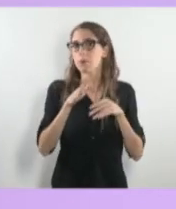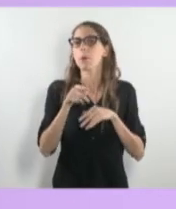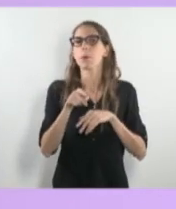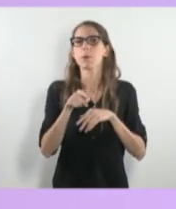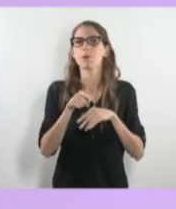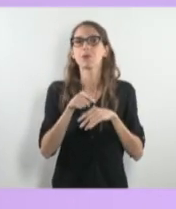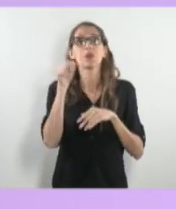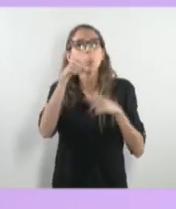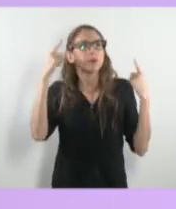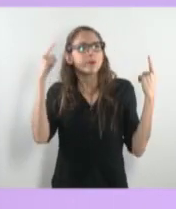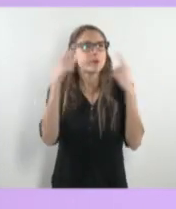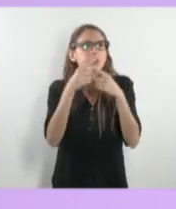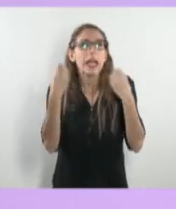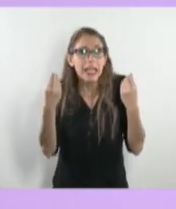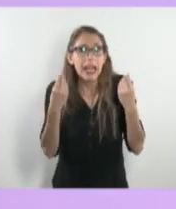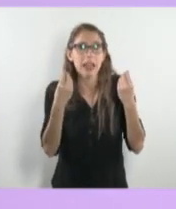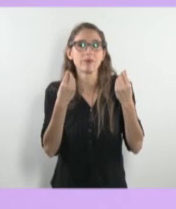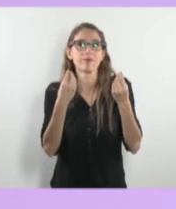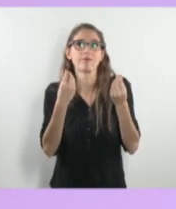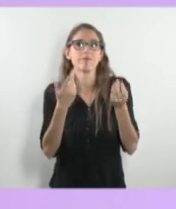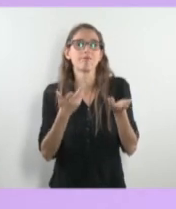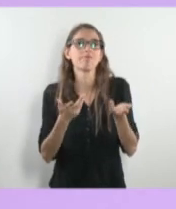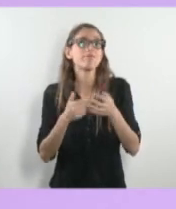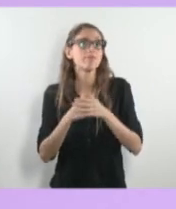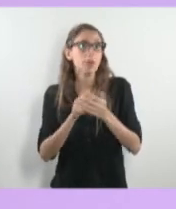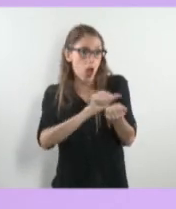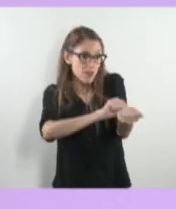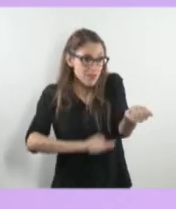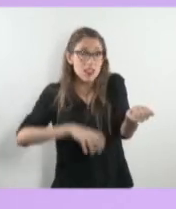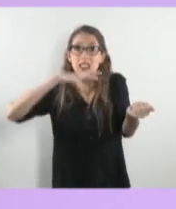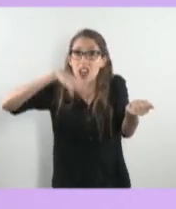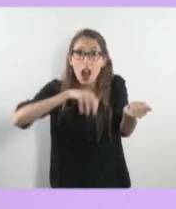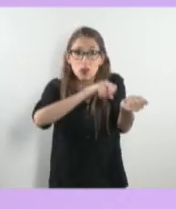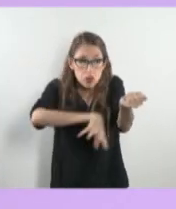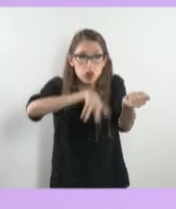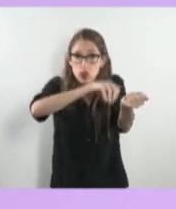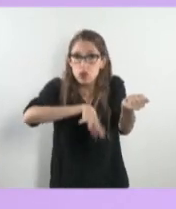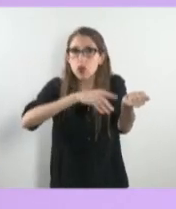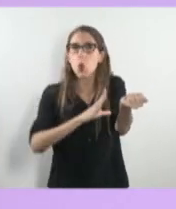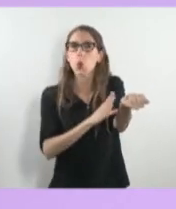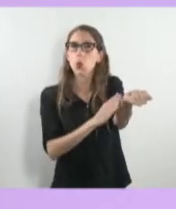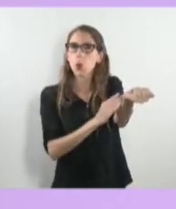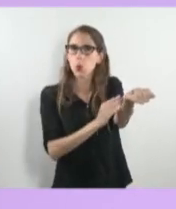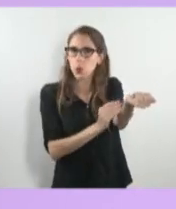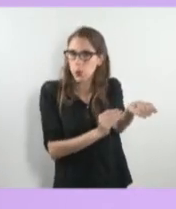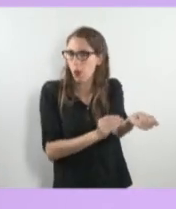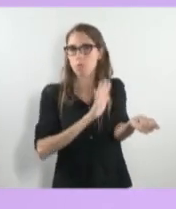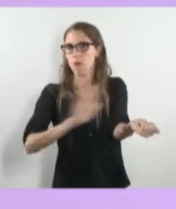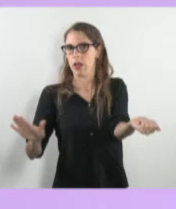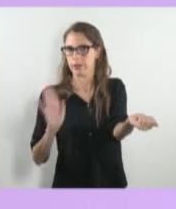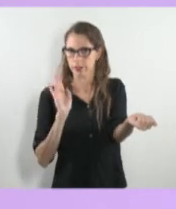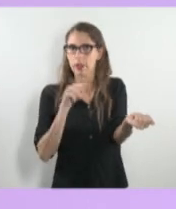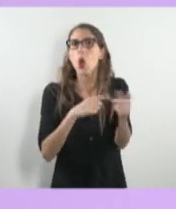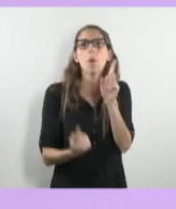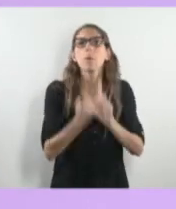el objetivo va a ser tratar de frenar, ¿no? Esa pérdida de sangre que está sucediendo. Entonces, lo primero que va a suceder es que se van a poner